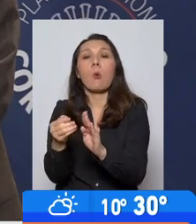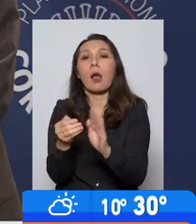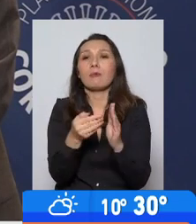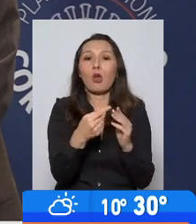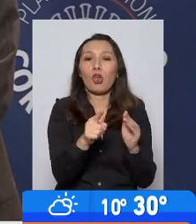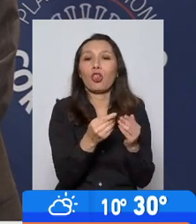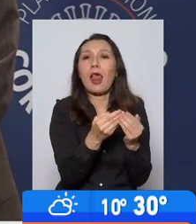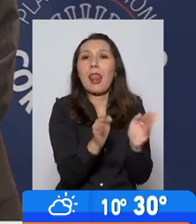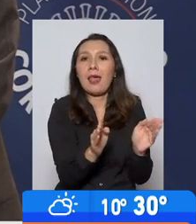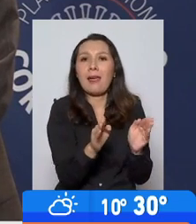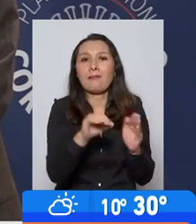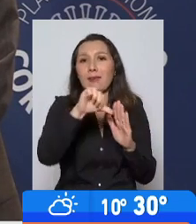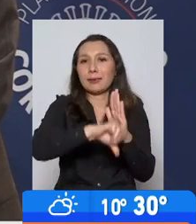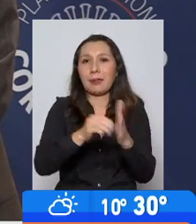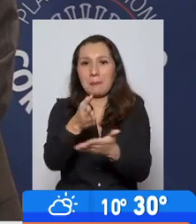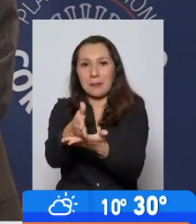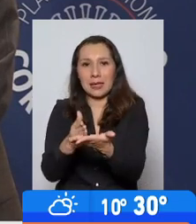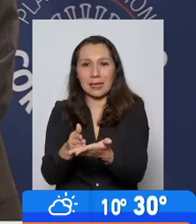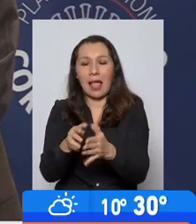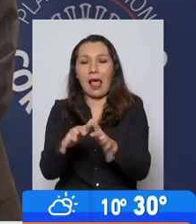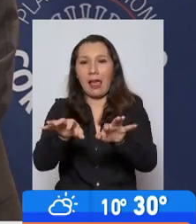de cuarentena.